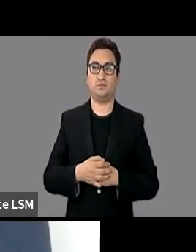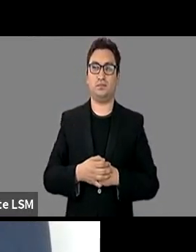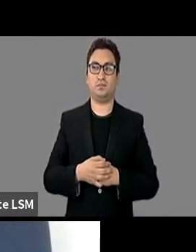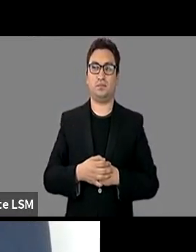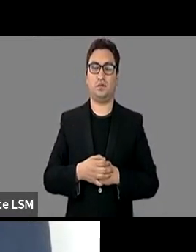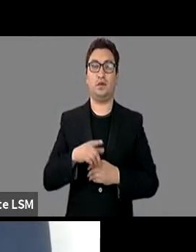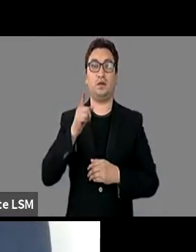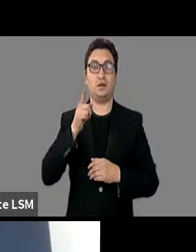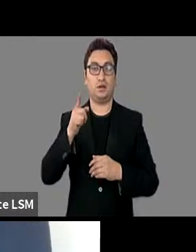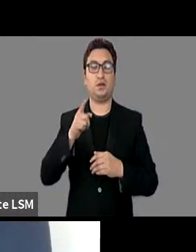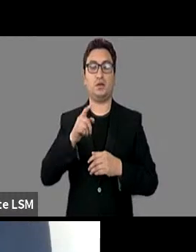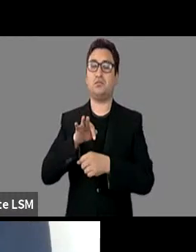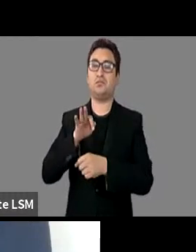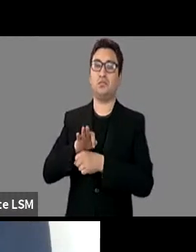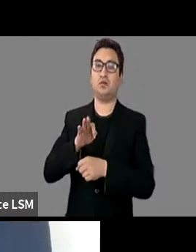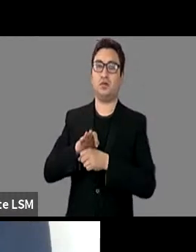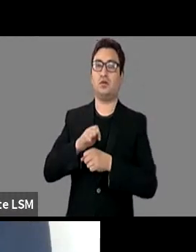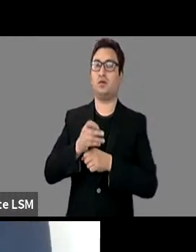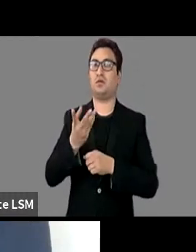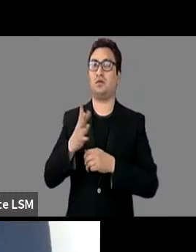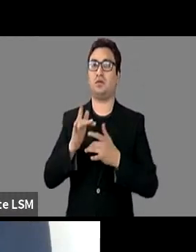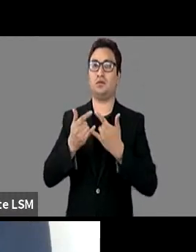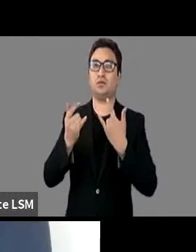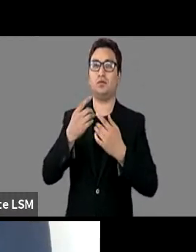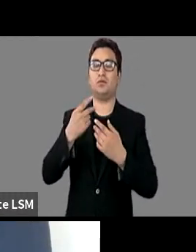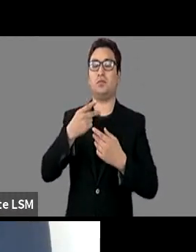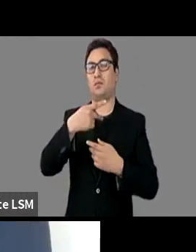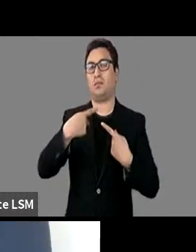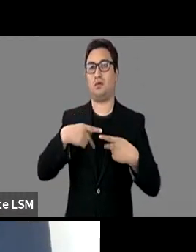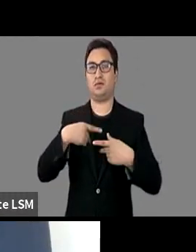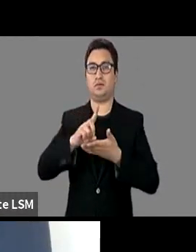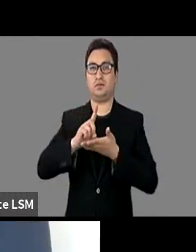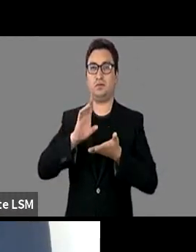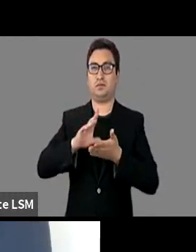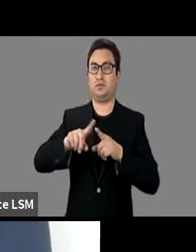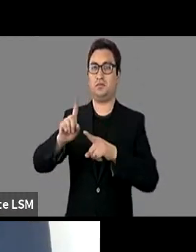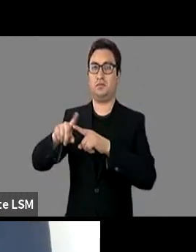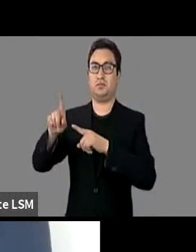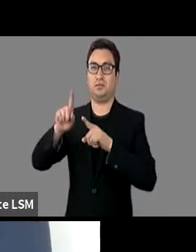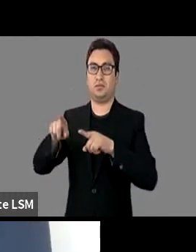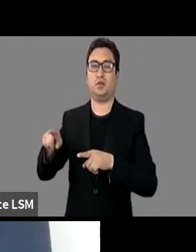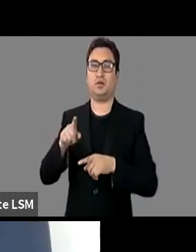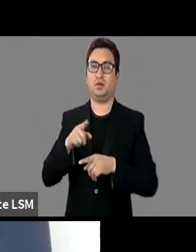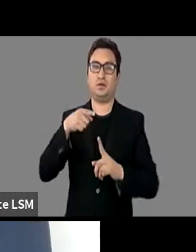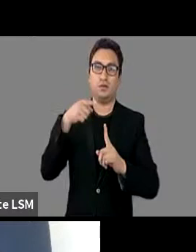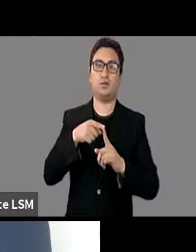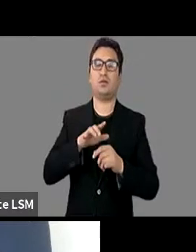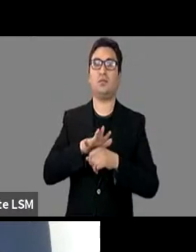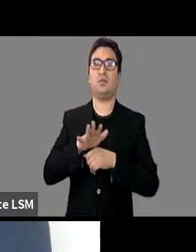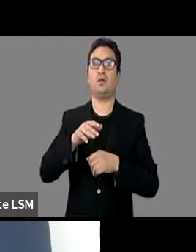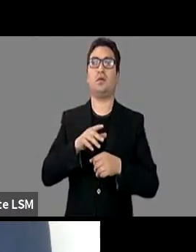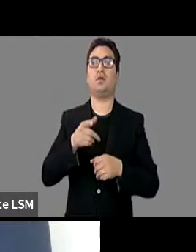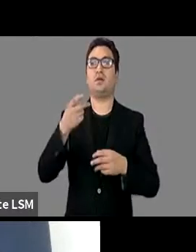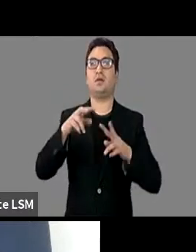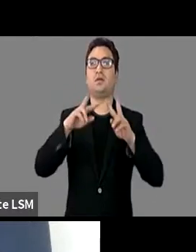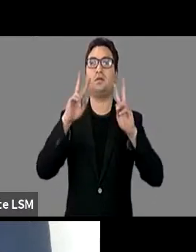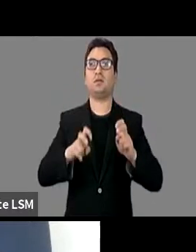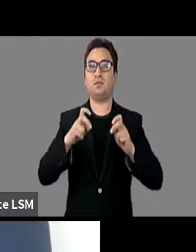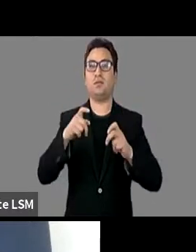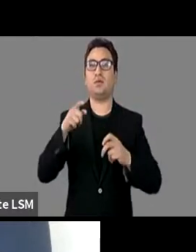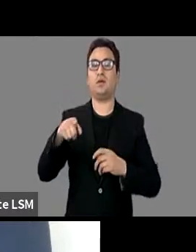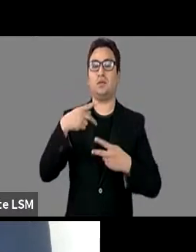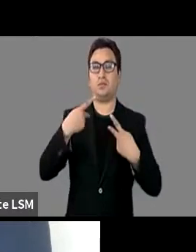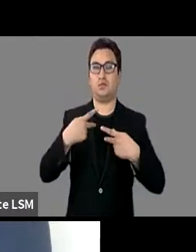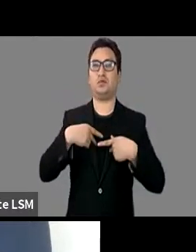legal de diversos casos de personas con discapacidad, especialmente en torno al tema de la capacidad jurídica.